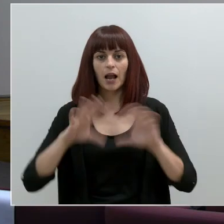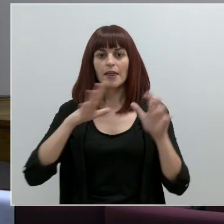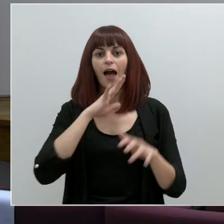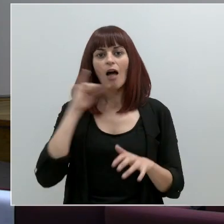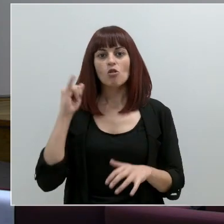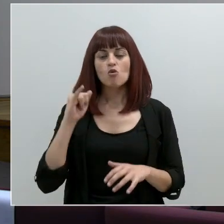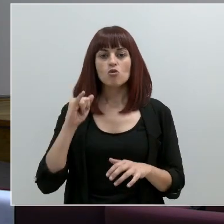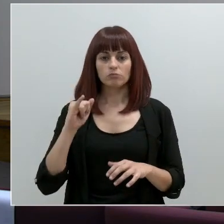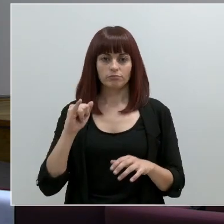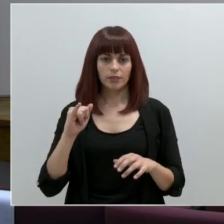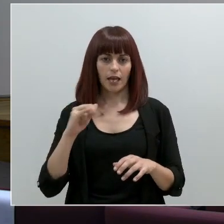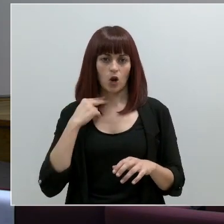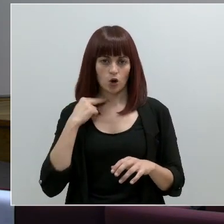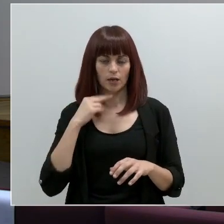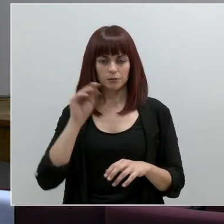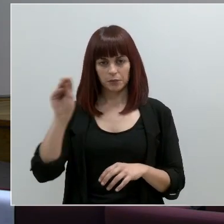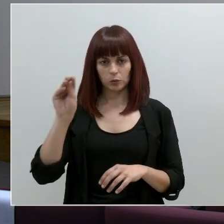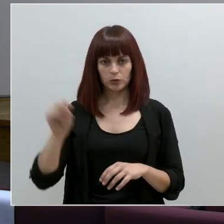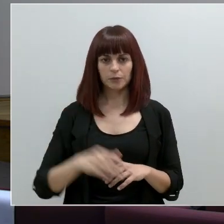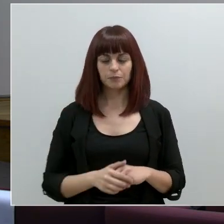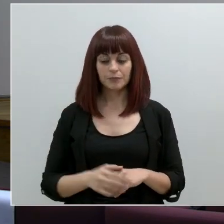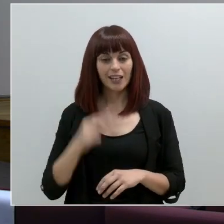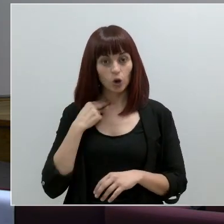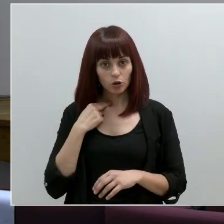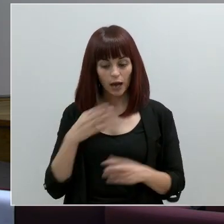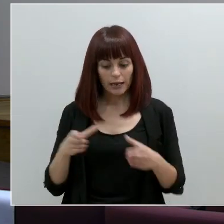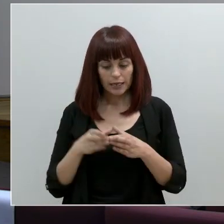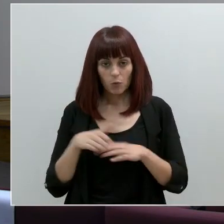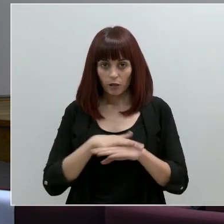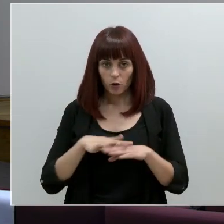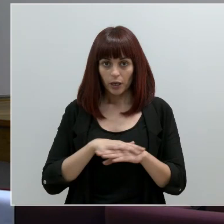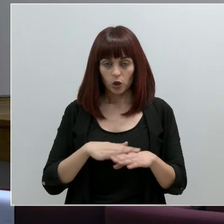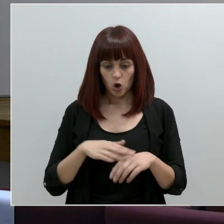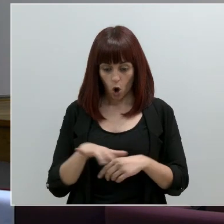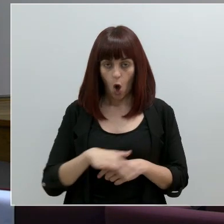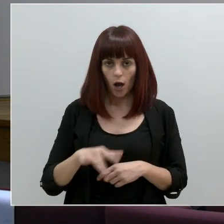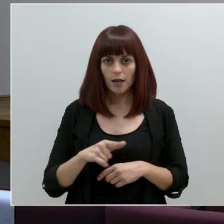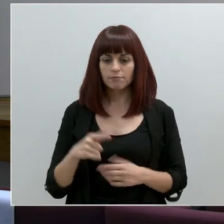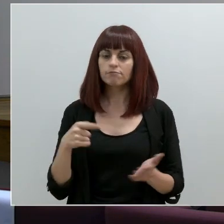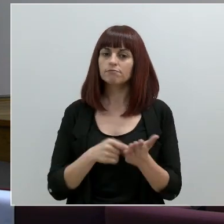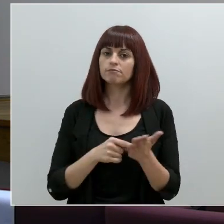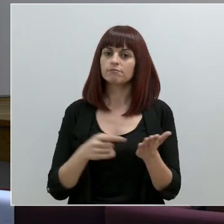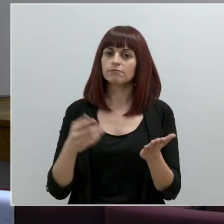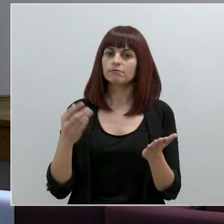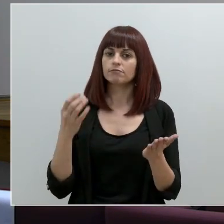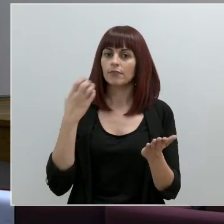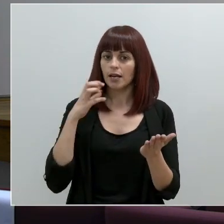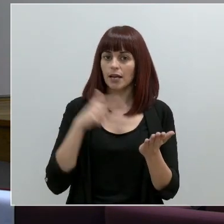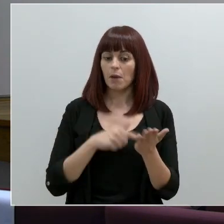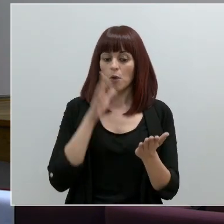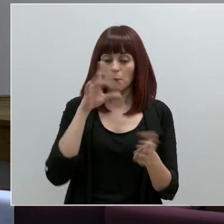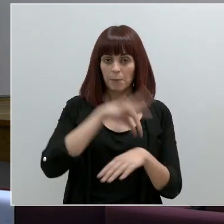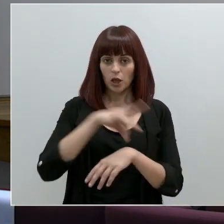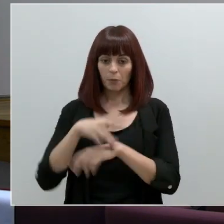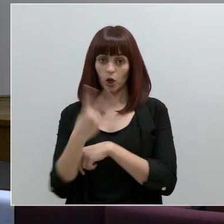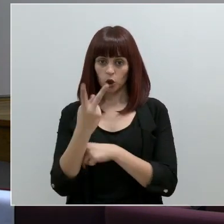Radio de Lorca preguntan lo siguiente. Desde Lorca, el equipo de gobierno local viene reclamando la apertura de 2 consultorios médicos que aún se mantienen cerrados